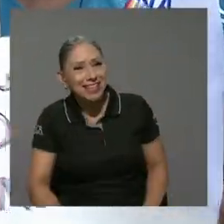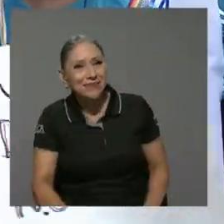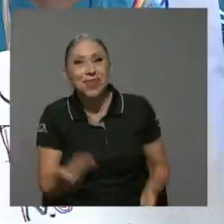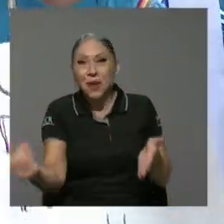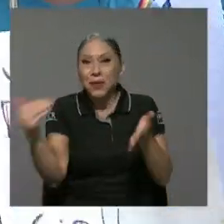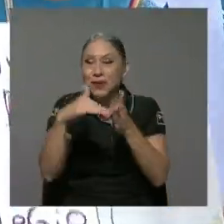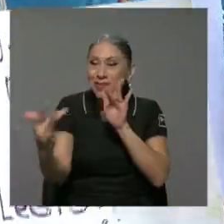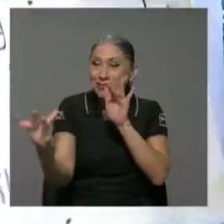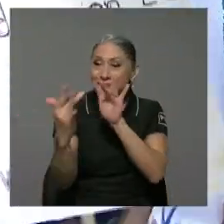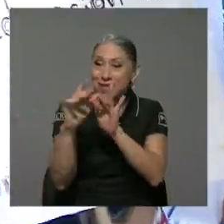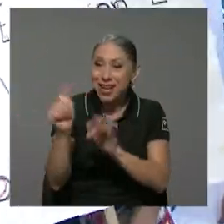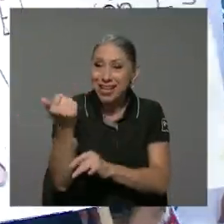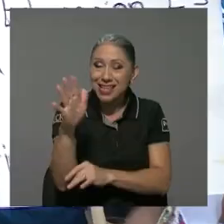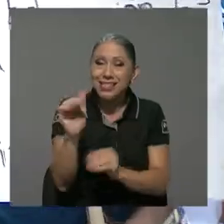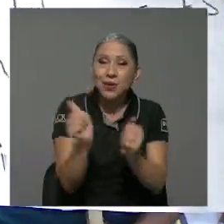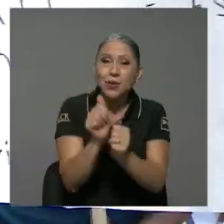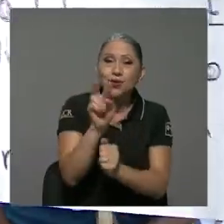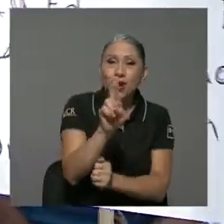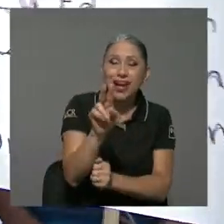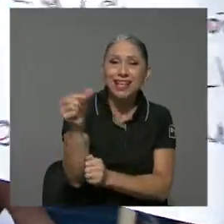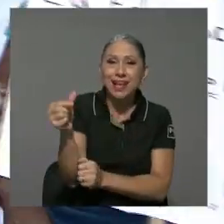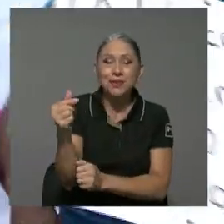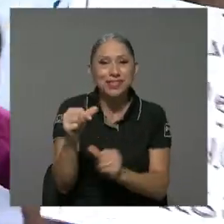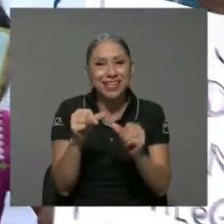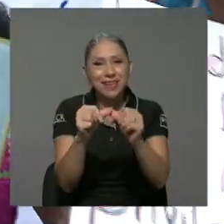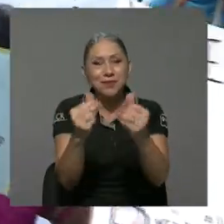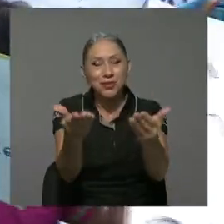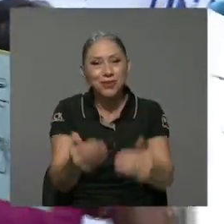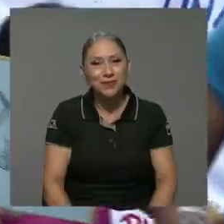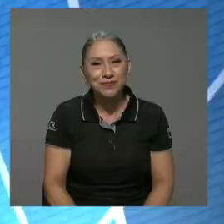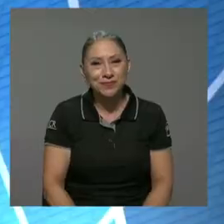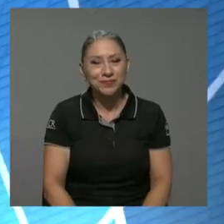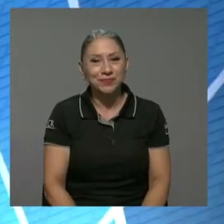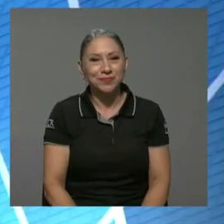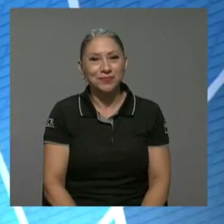al estudio con Ronald, con Guillermo. Seguimos.